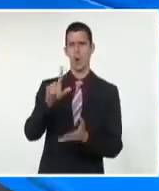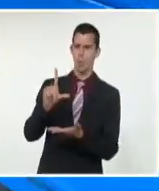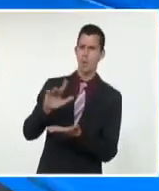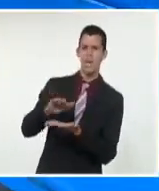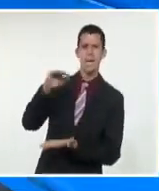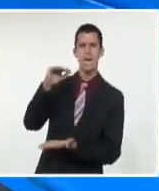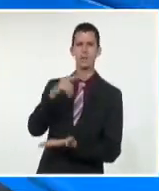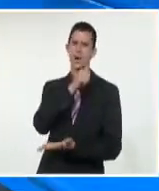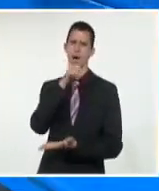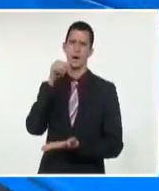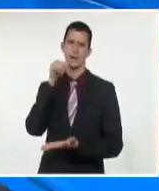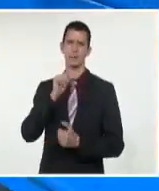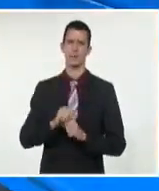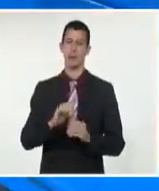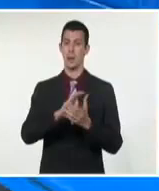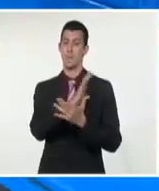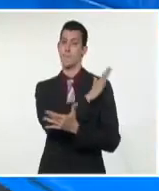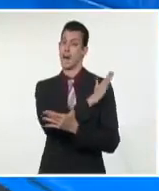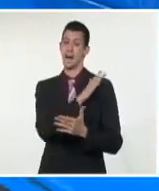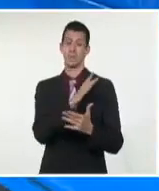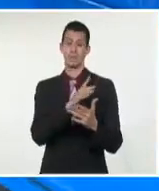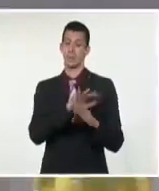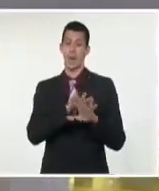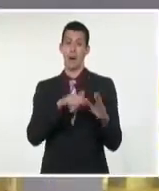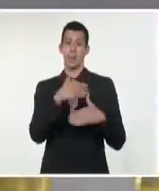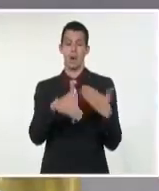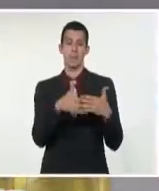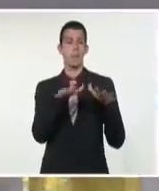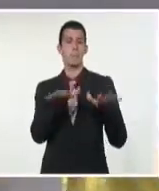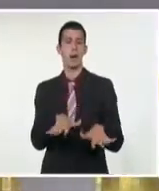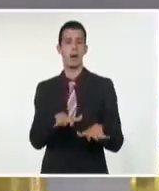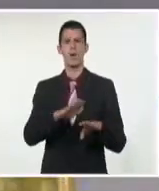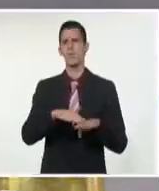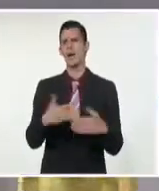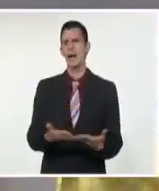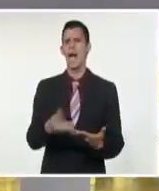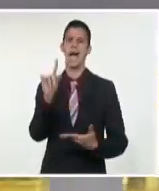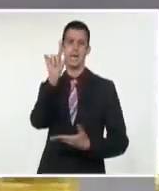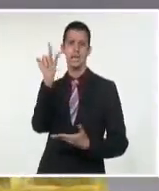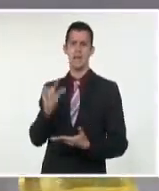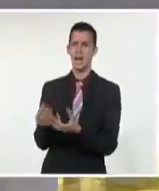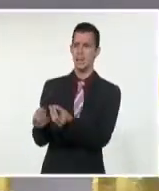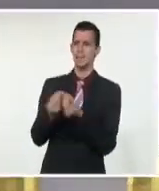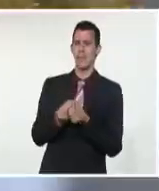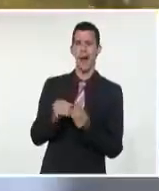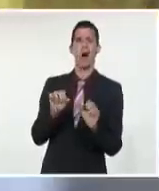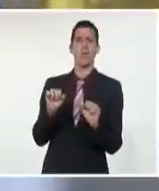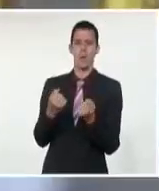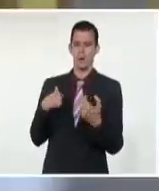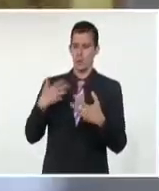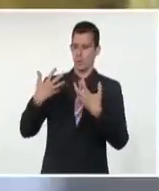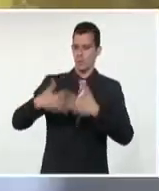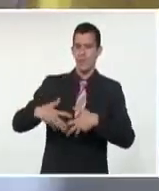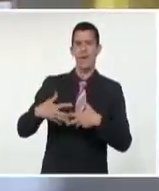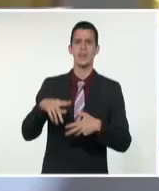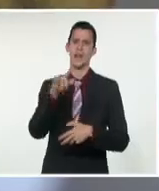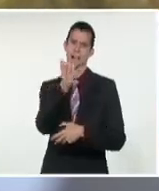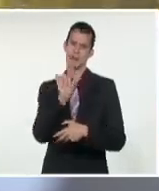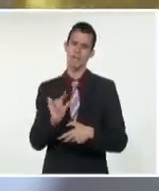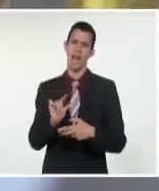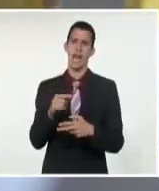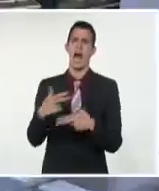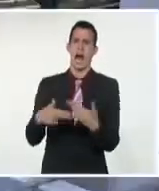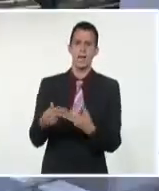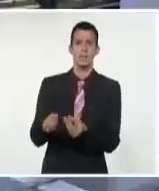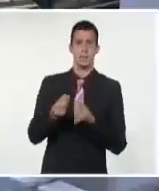colapsó debido a la falta de mantenimiento especializado por parte de los proveedores italianos, imposibilitados de viajar a Cuba por la COVID-19.